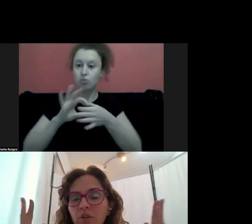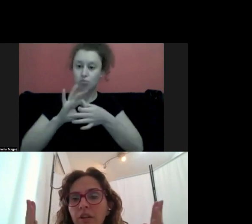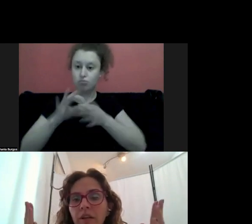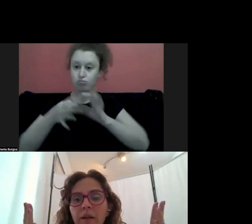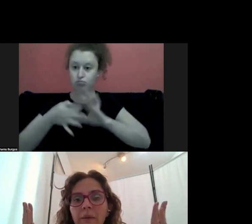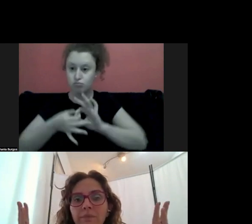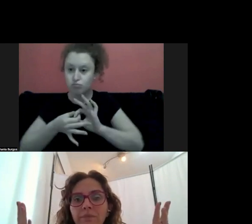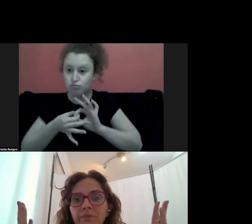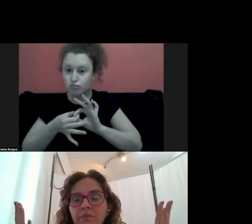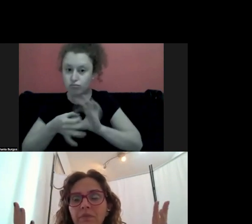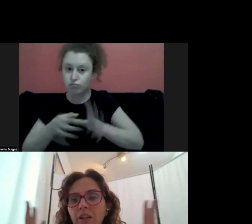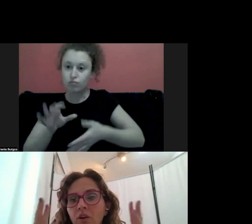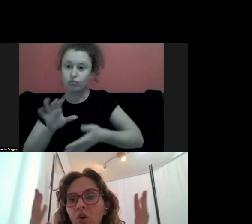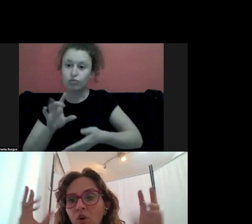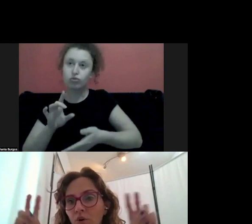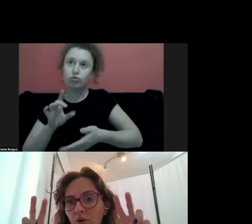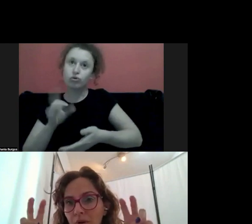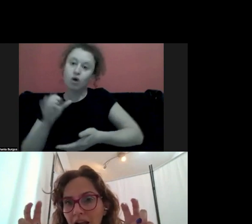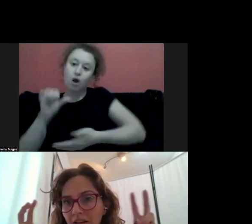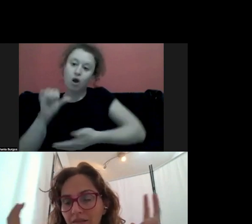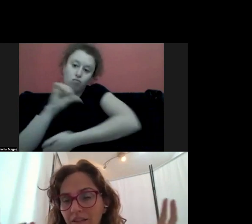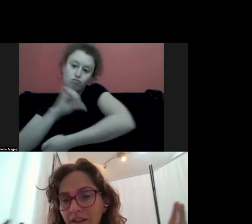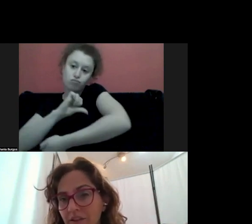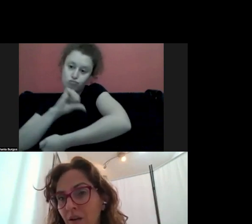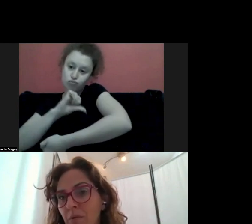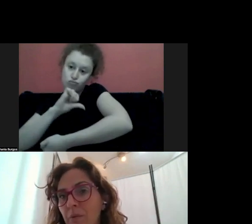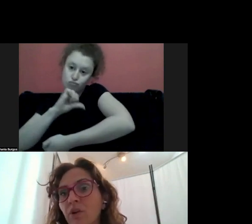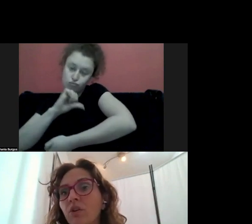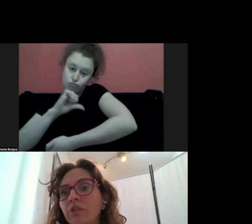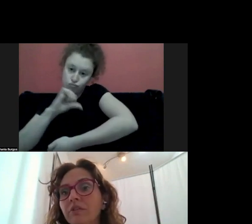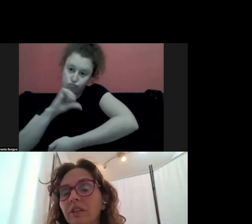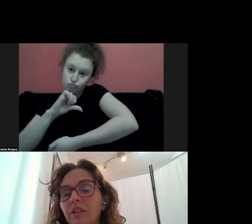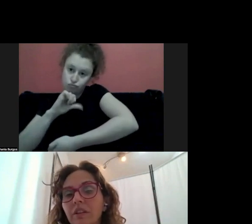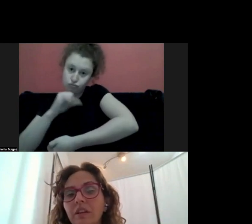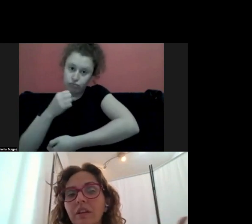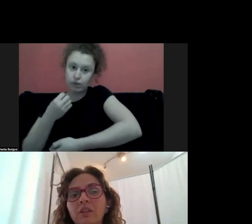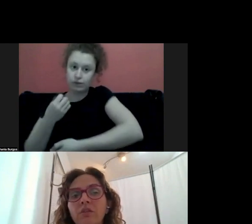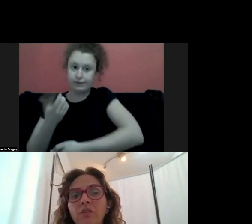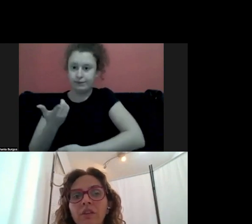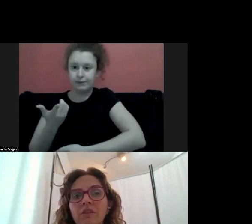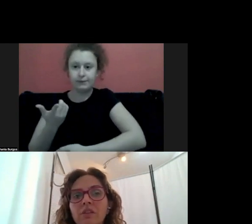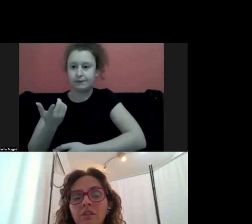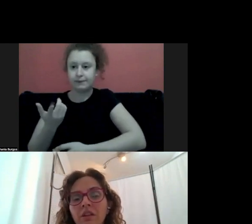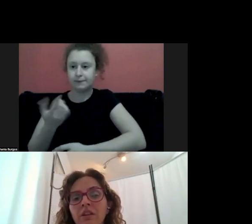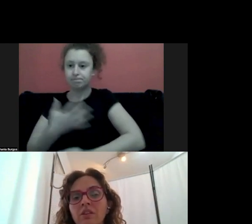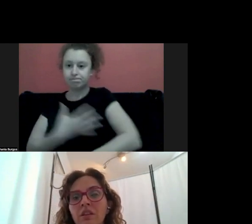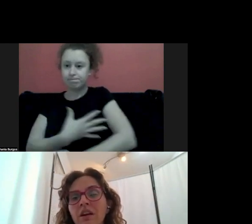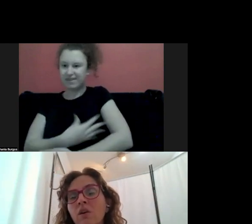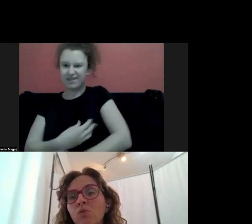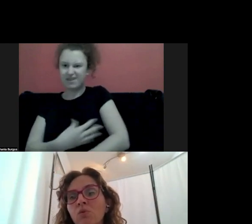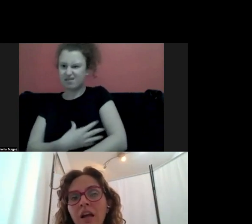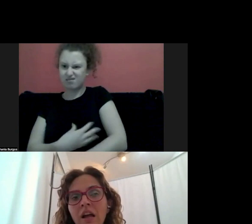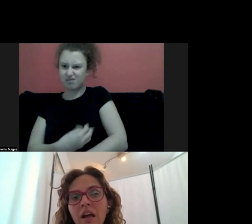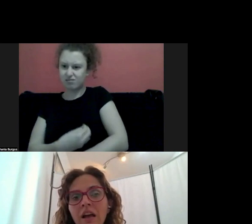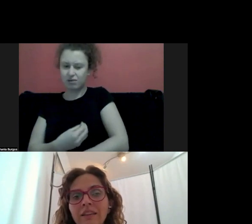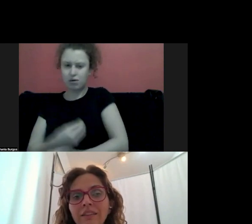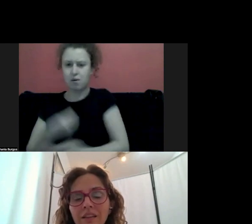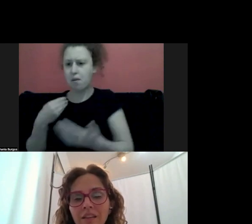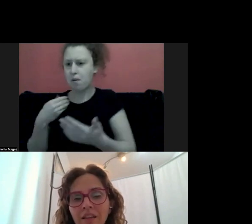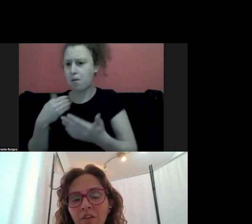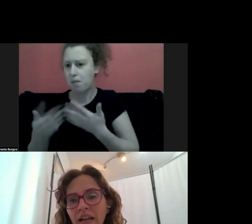cabida porque lo normal es el biberón, entonces se da